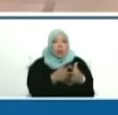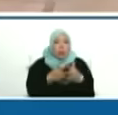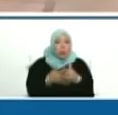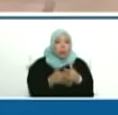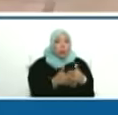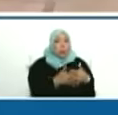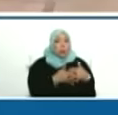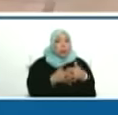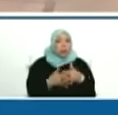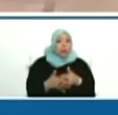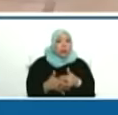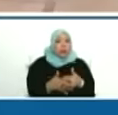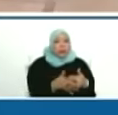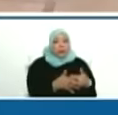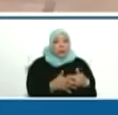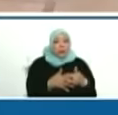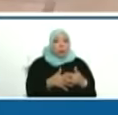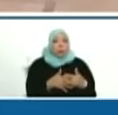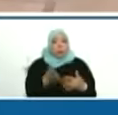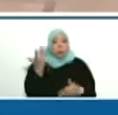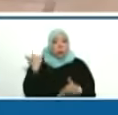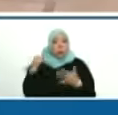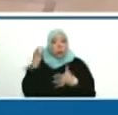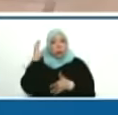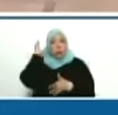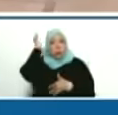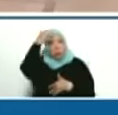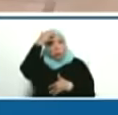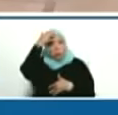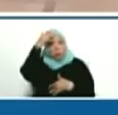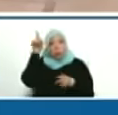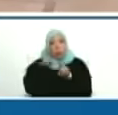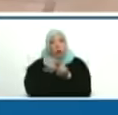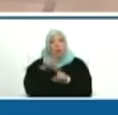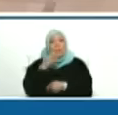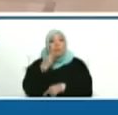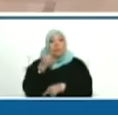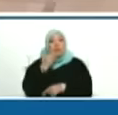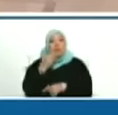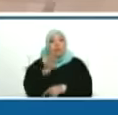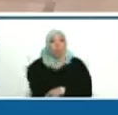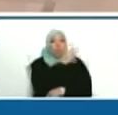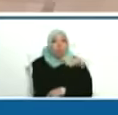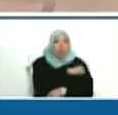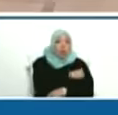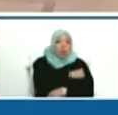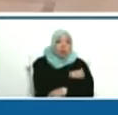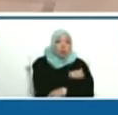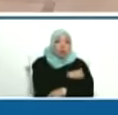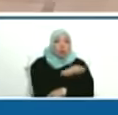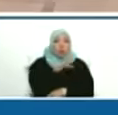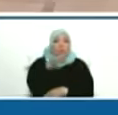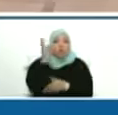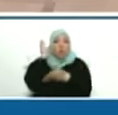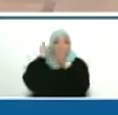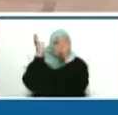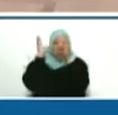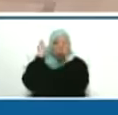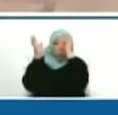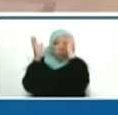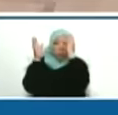Norteamérica, del trumpismo y del sionismo. Milei es un